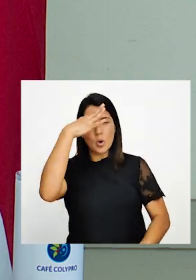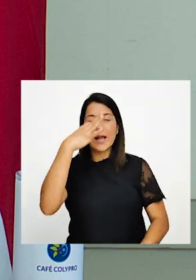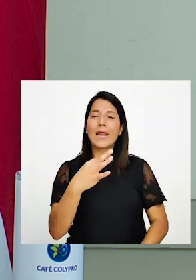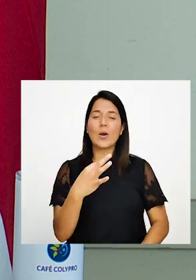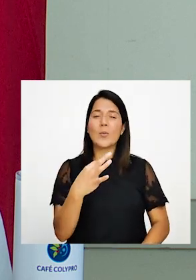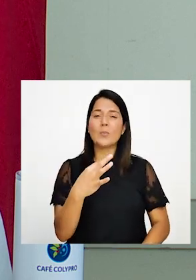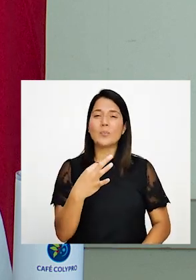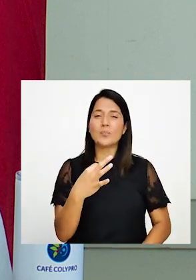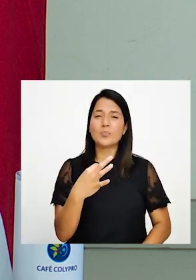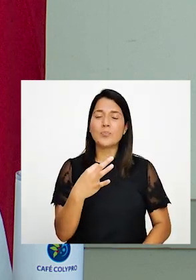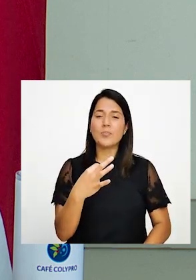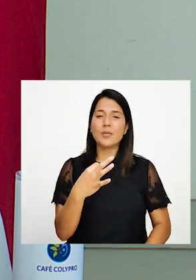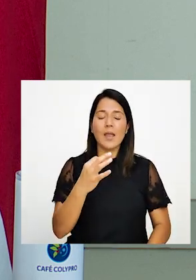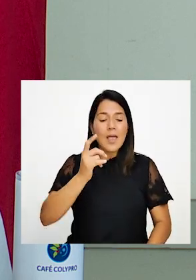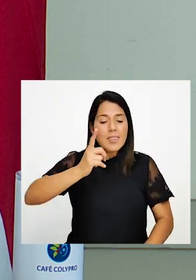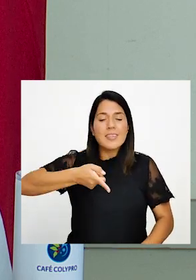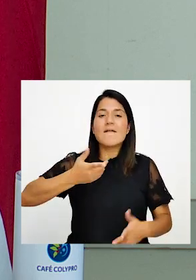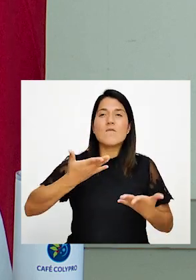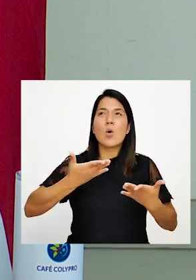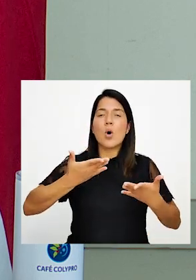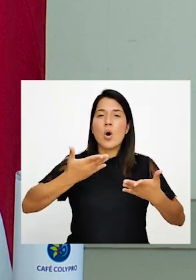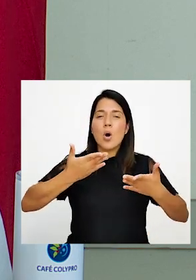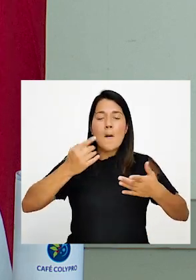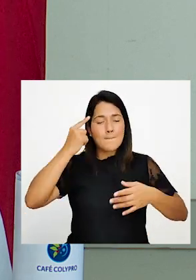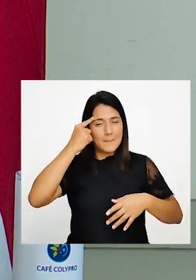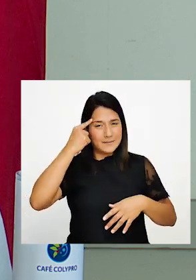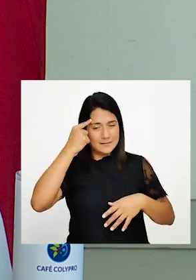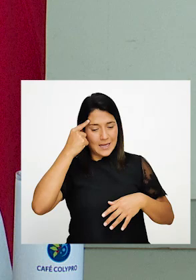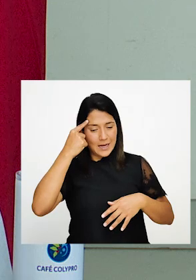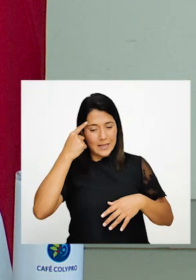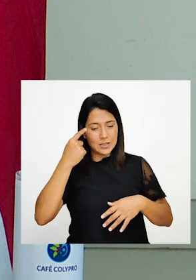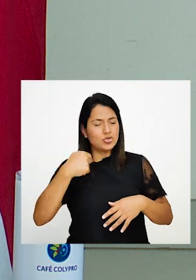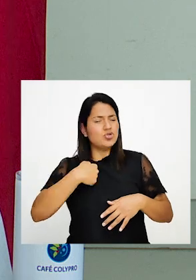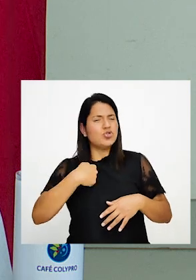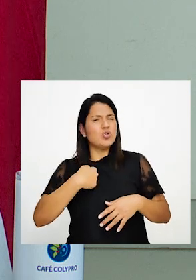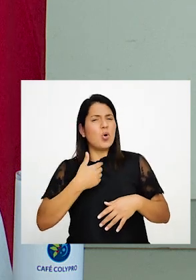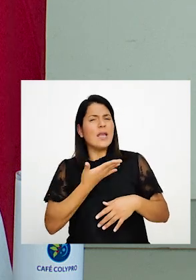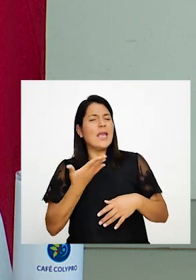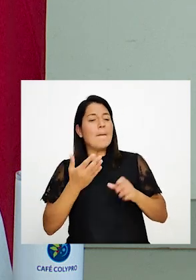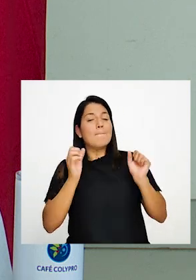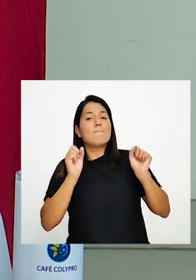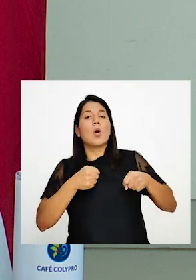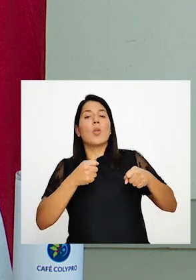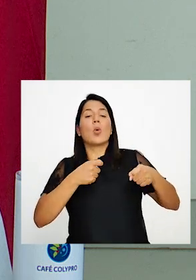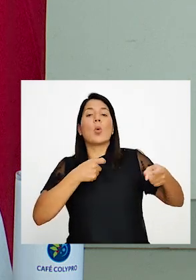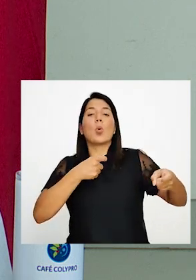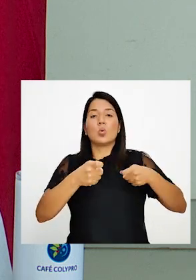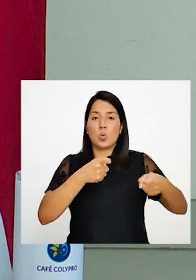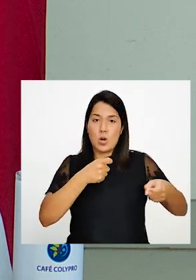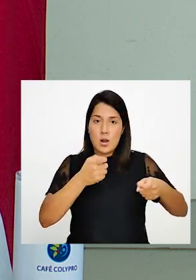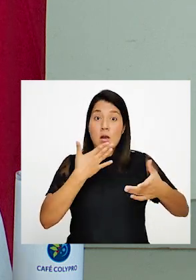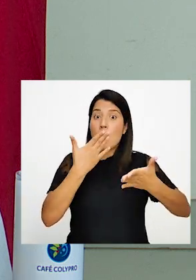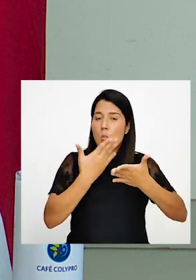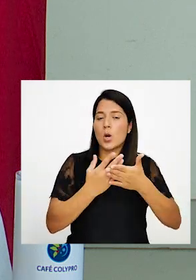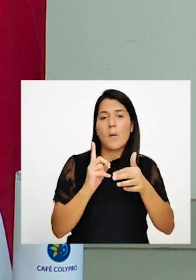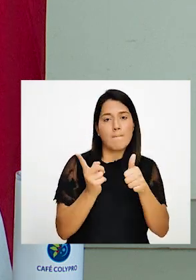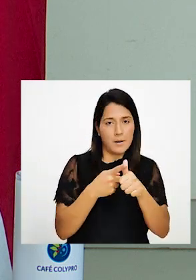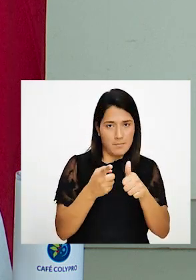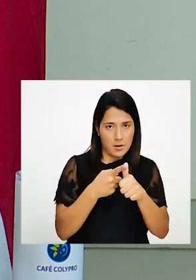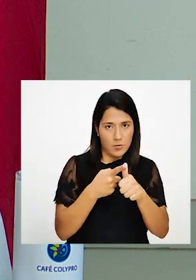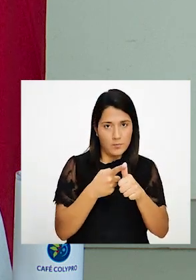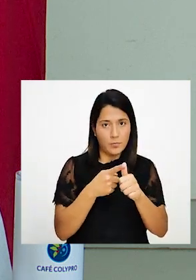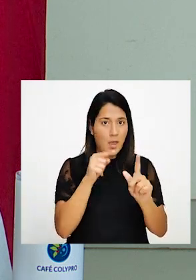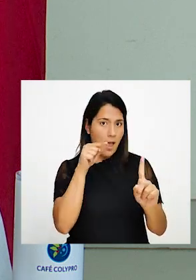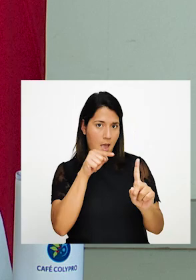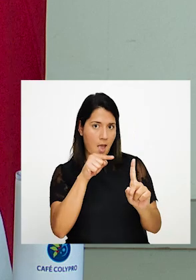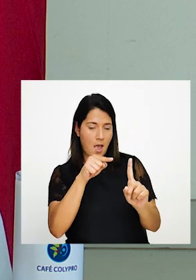plantearse qué puedo yo, de todo esto, qué puedo yo manejar. Bueno, primero animar